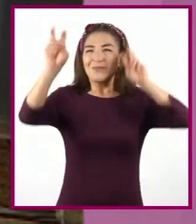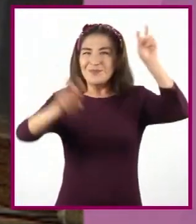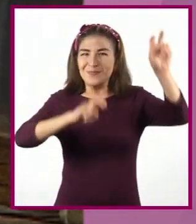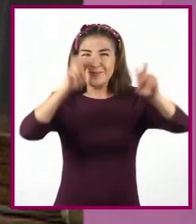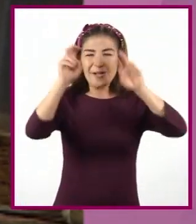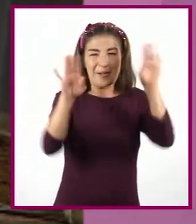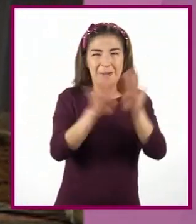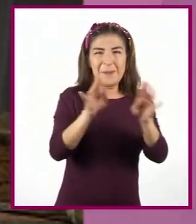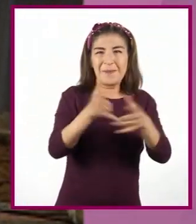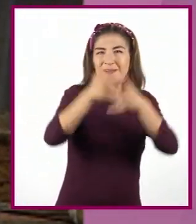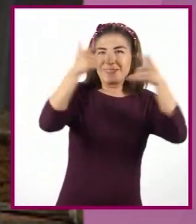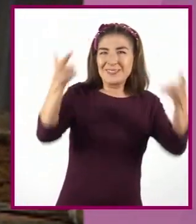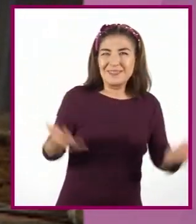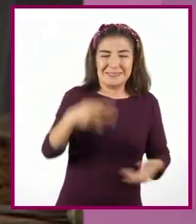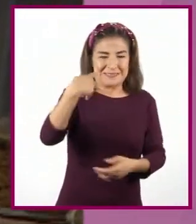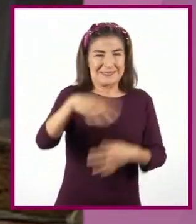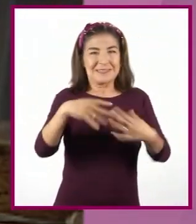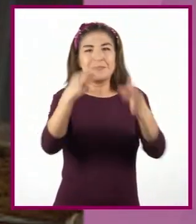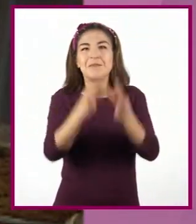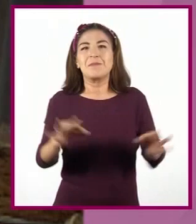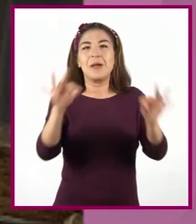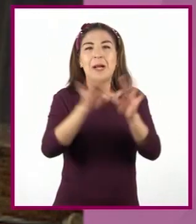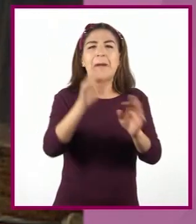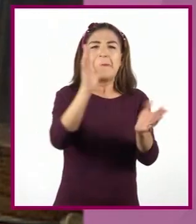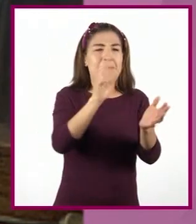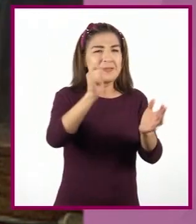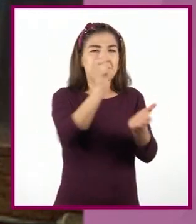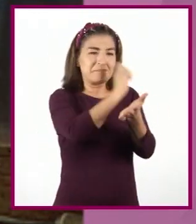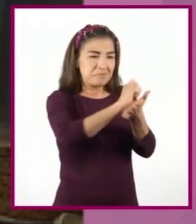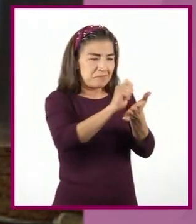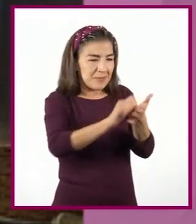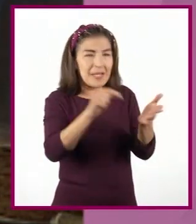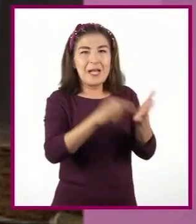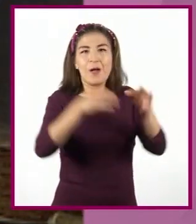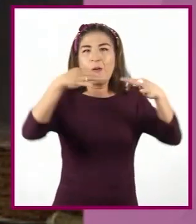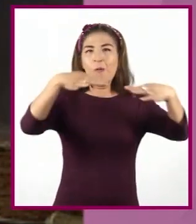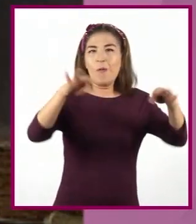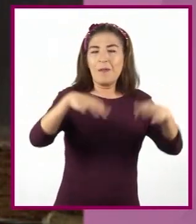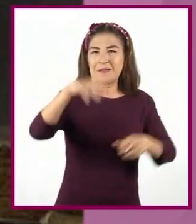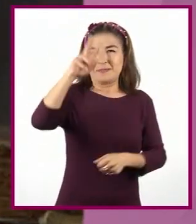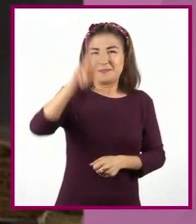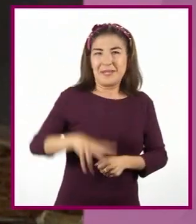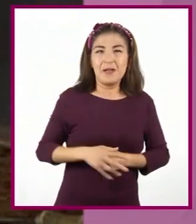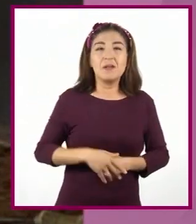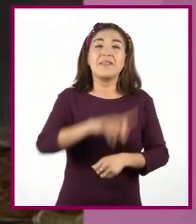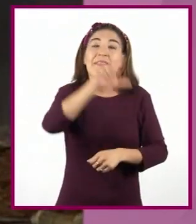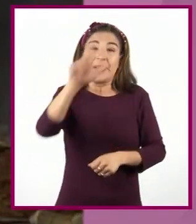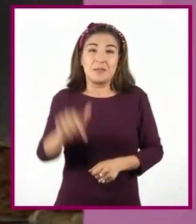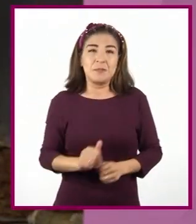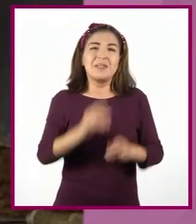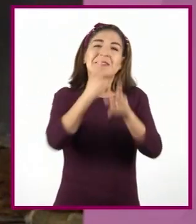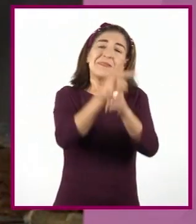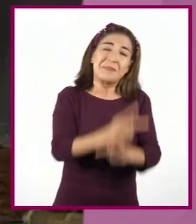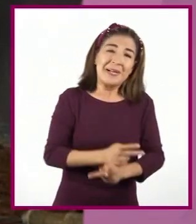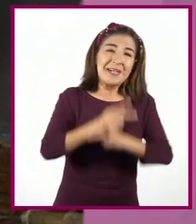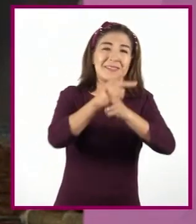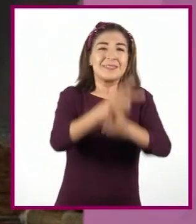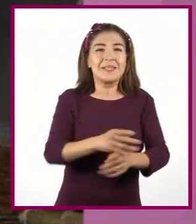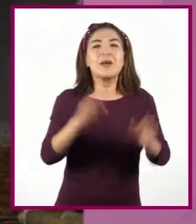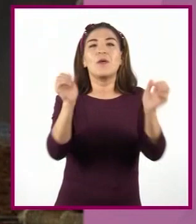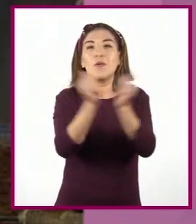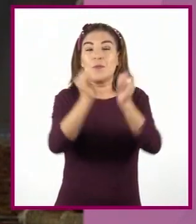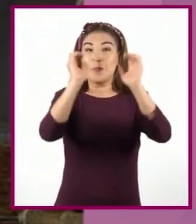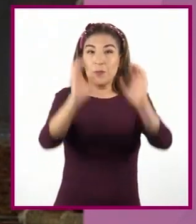hechos prodigiosos que anotaba en un papel blanco y luego, con paciencia y cuidado, iba engarzando